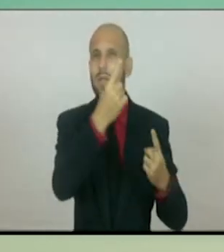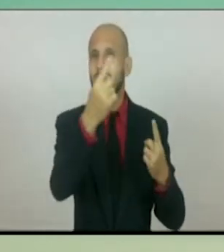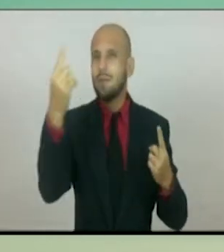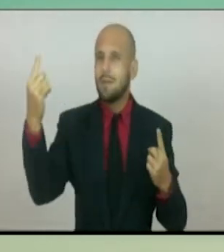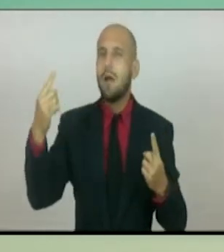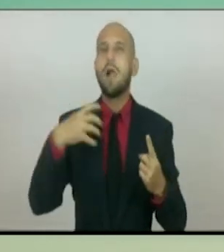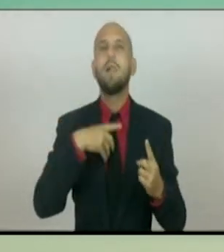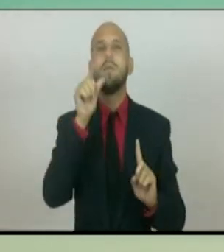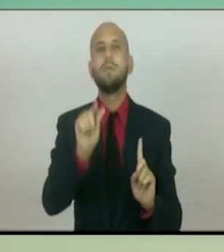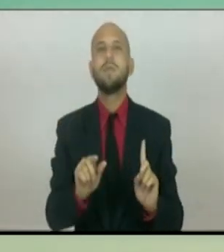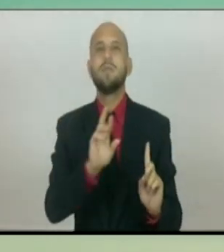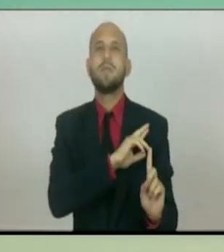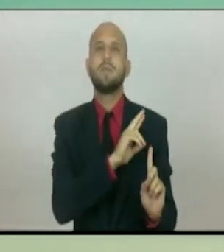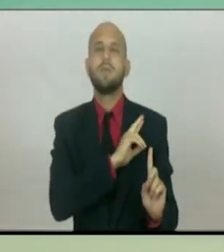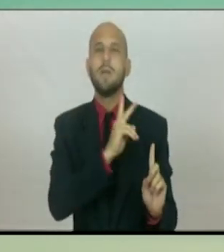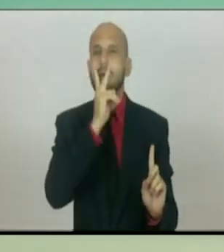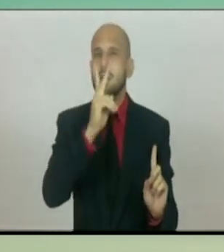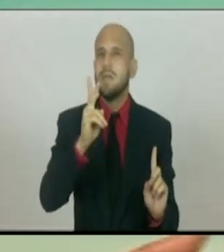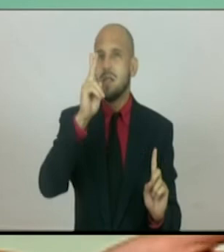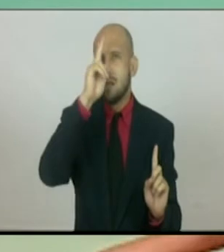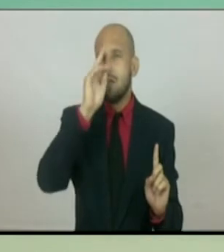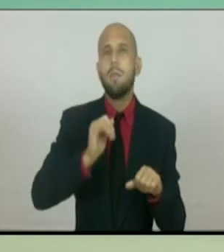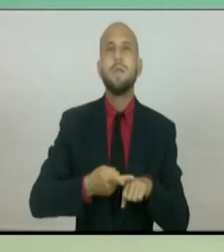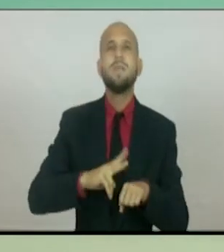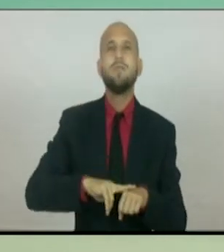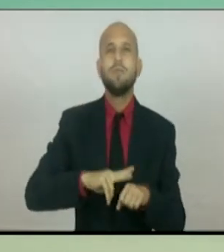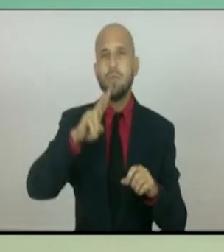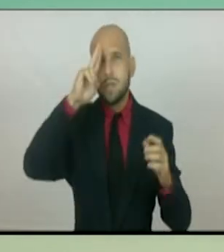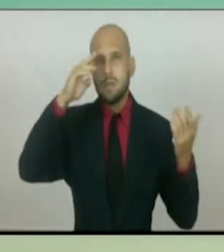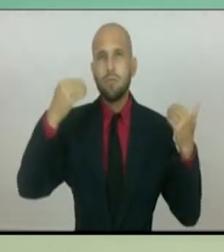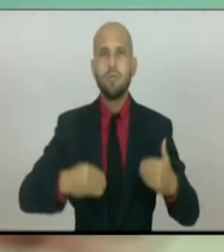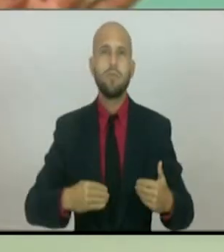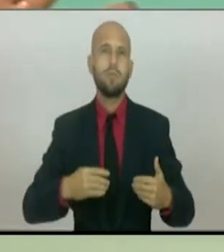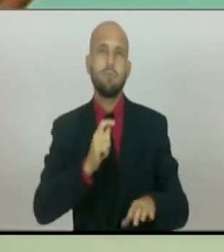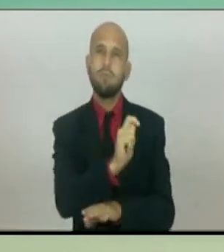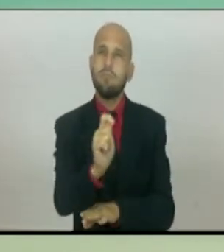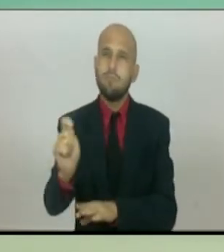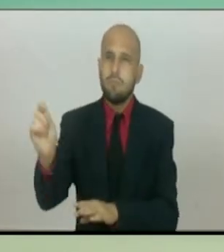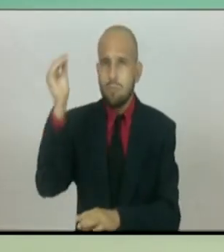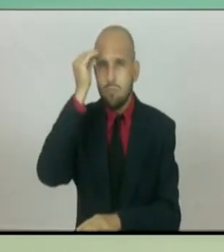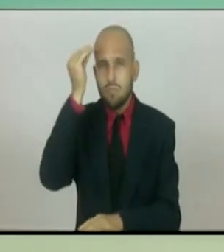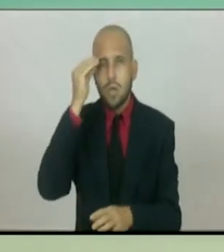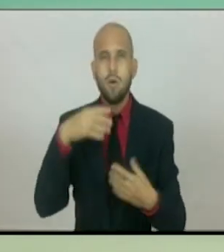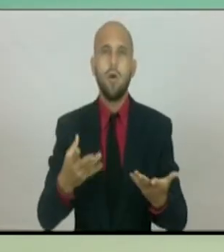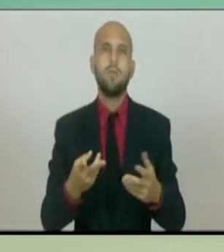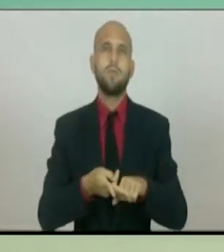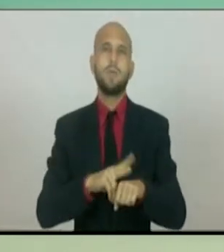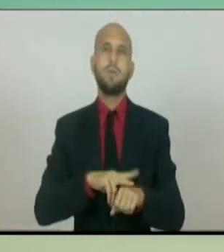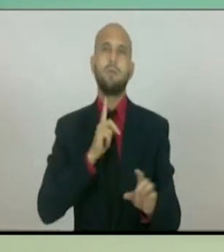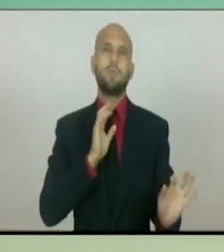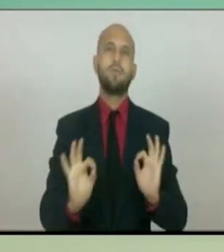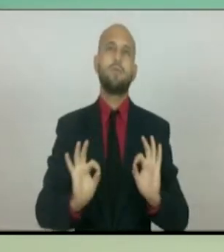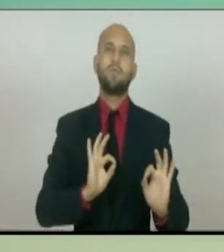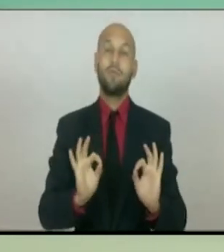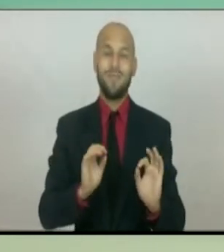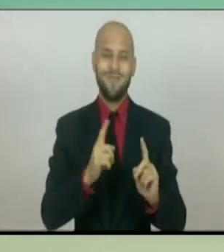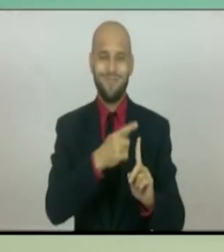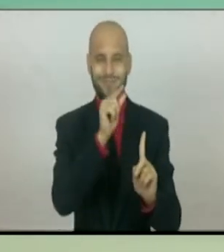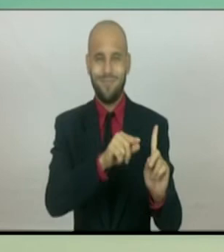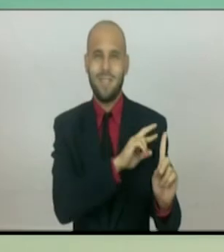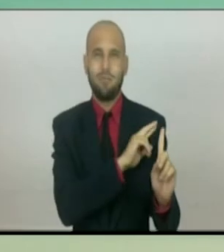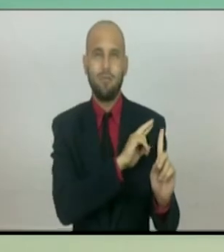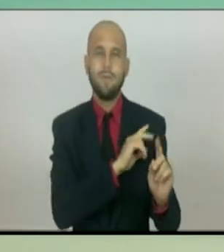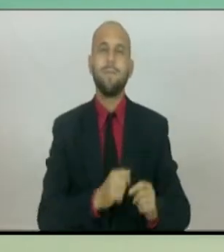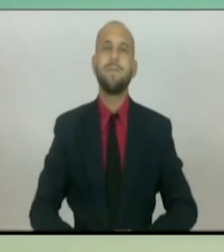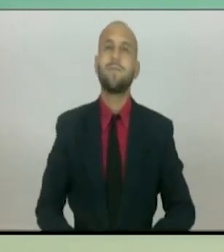con un educador, no sé, a través de mil formas que tenemos para explicarle y decirle a